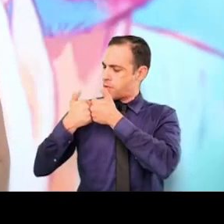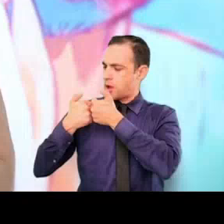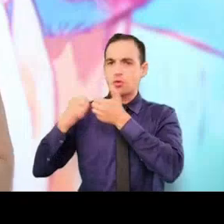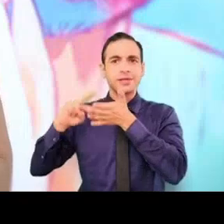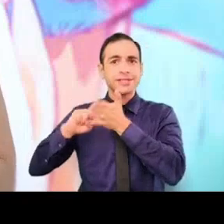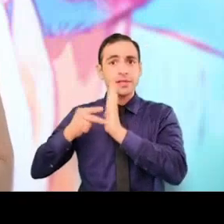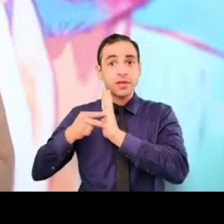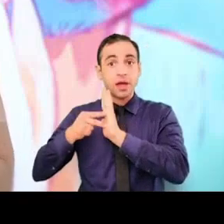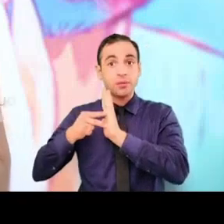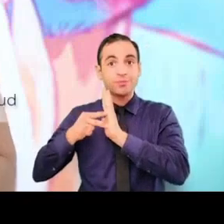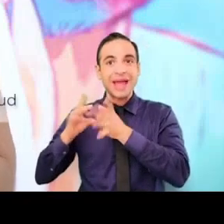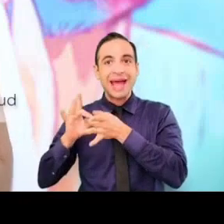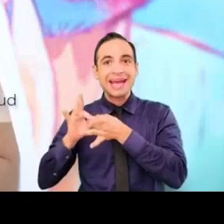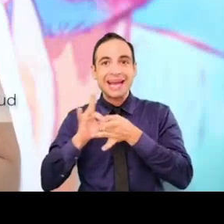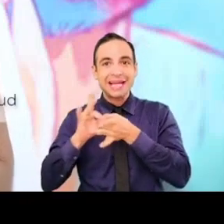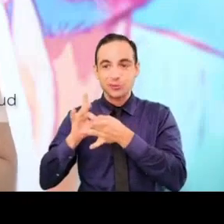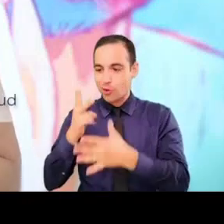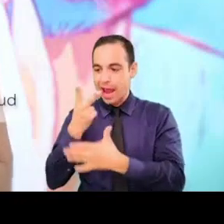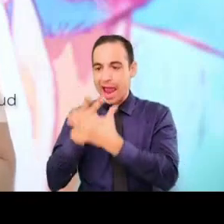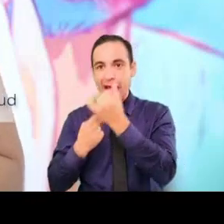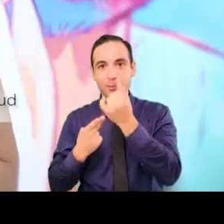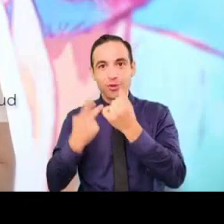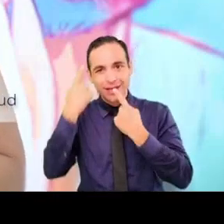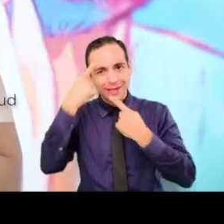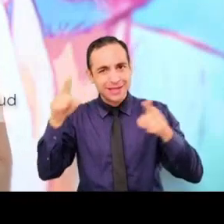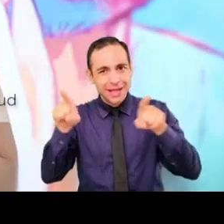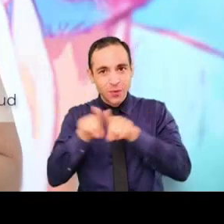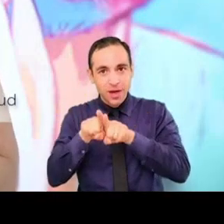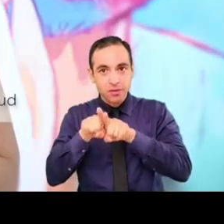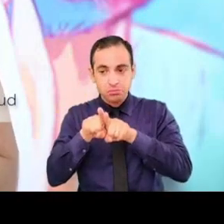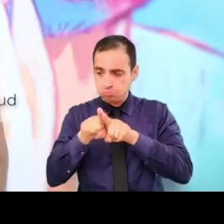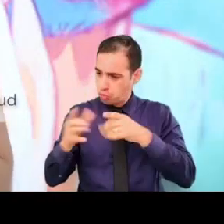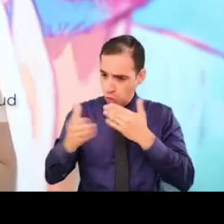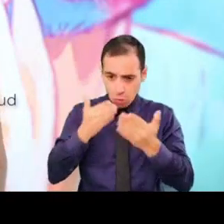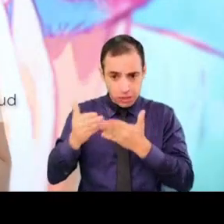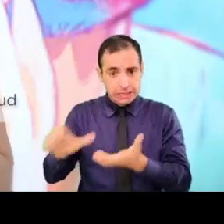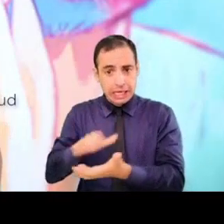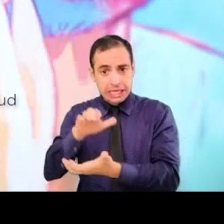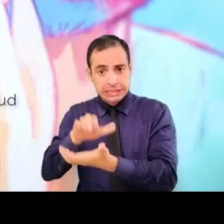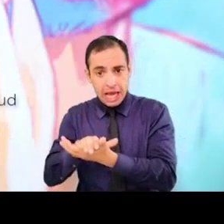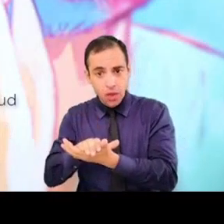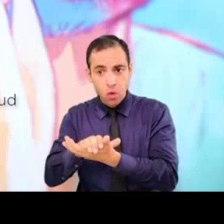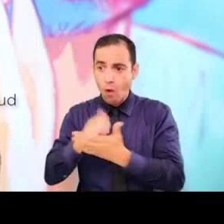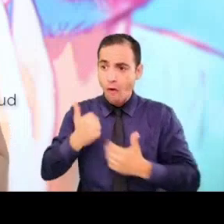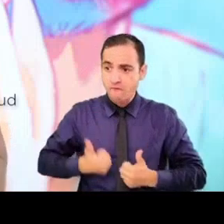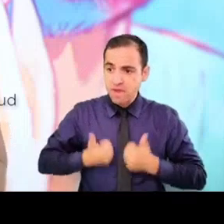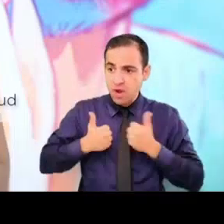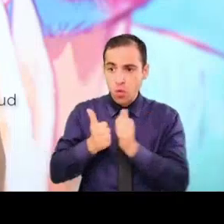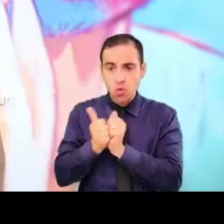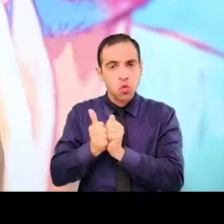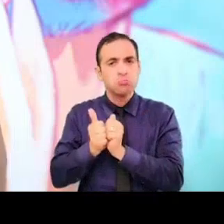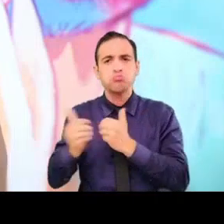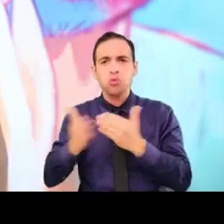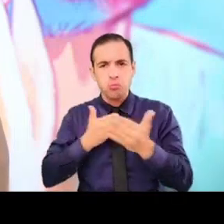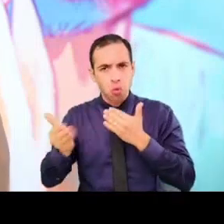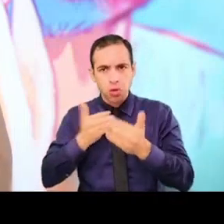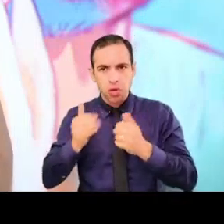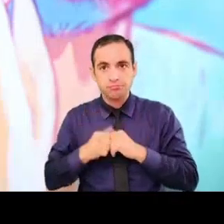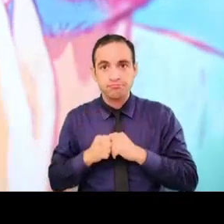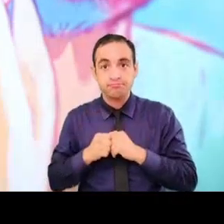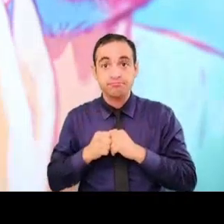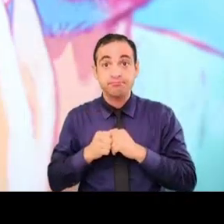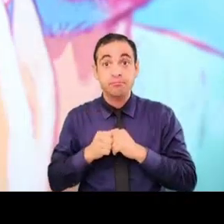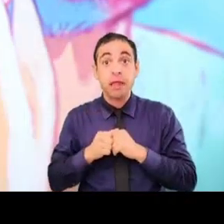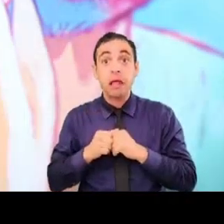se conoce el noviazgo como una relación en la cual ambas partes están de acuerdo o consienten a estar juntas aunque no convivan O no estén